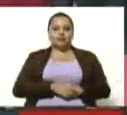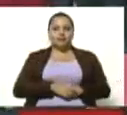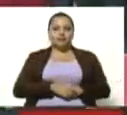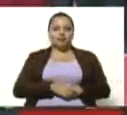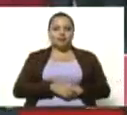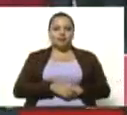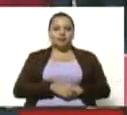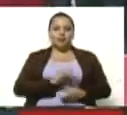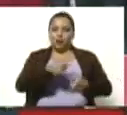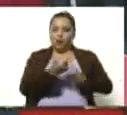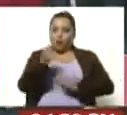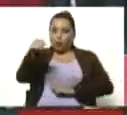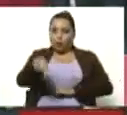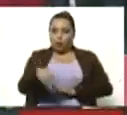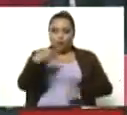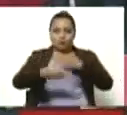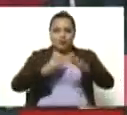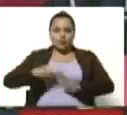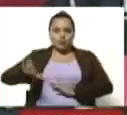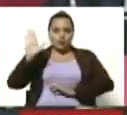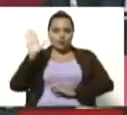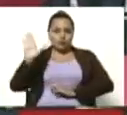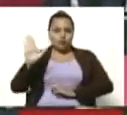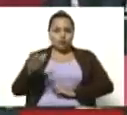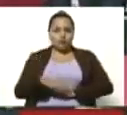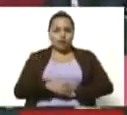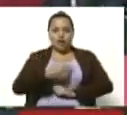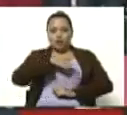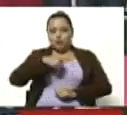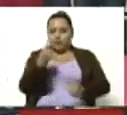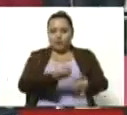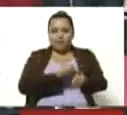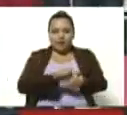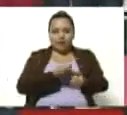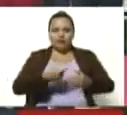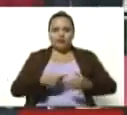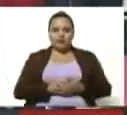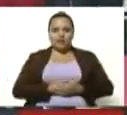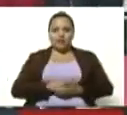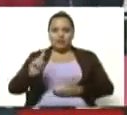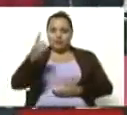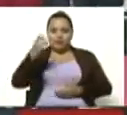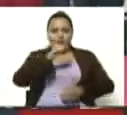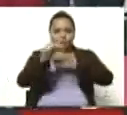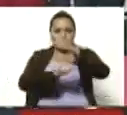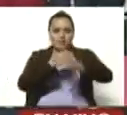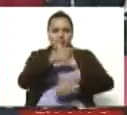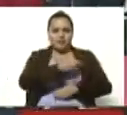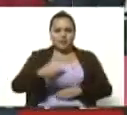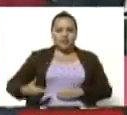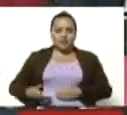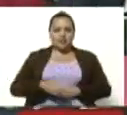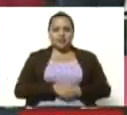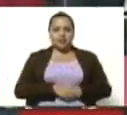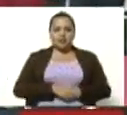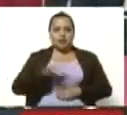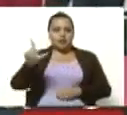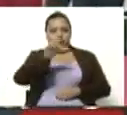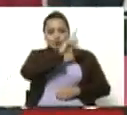hoy nos va a juramentar nuestro hermano el primer vicepresidente del partido